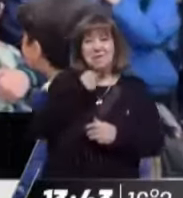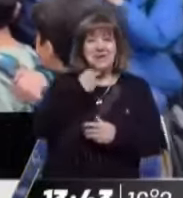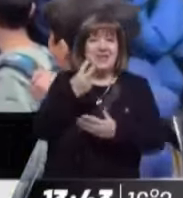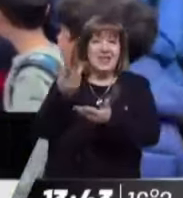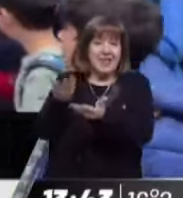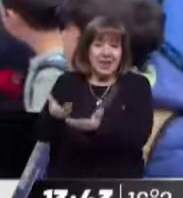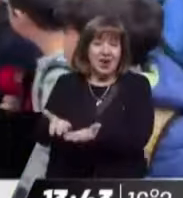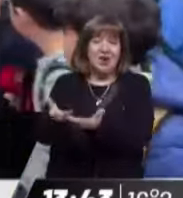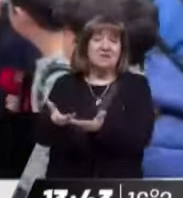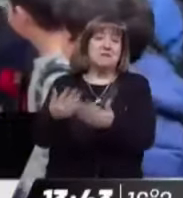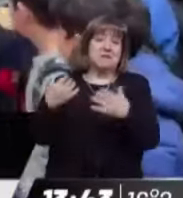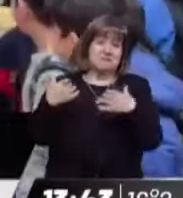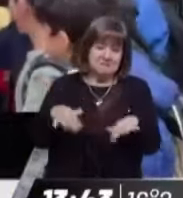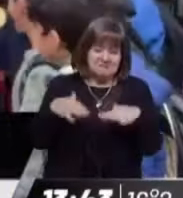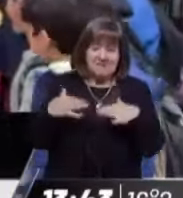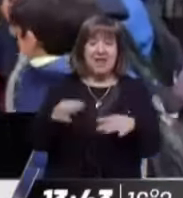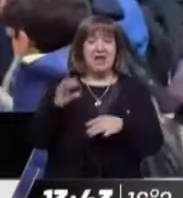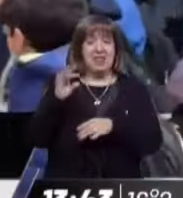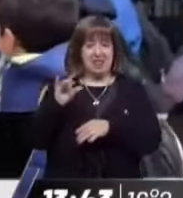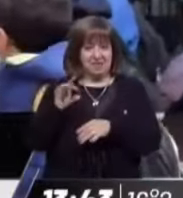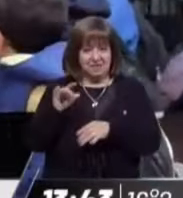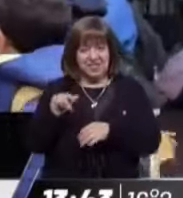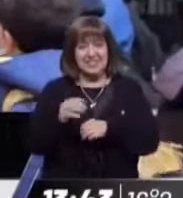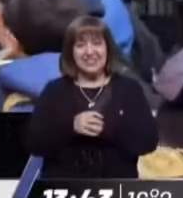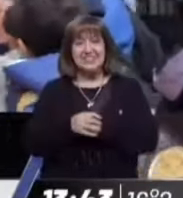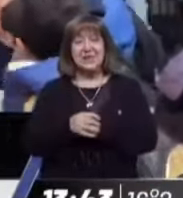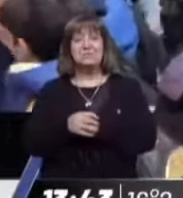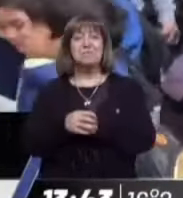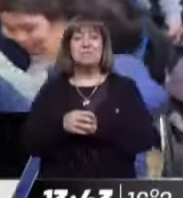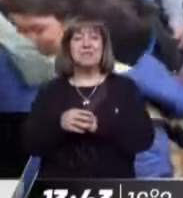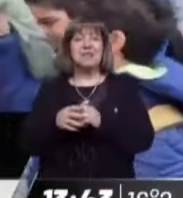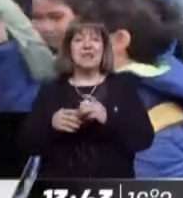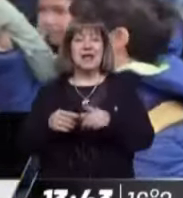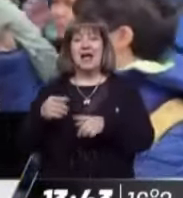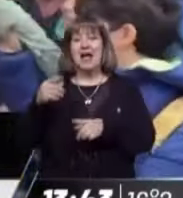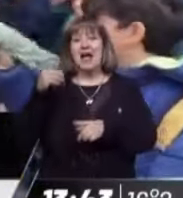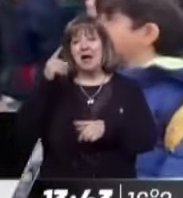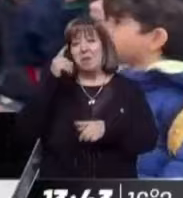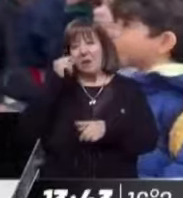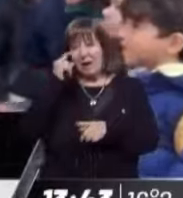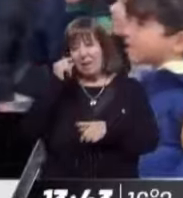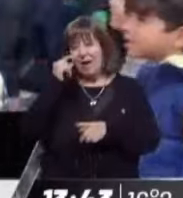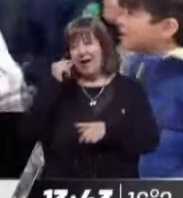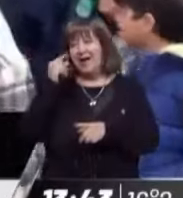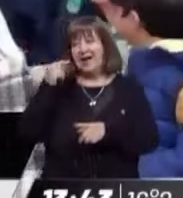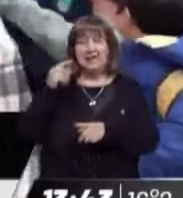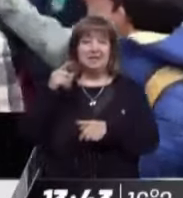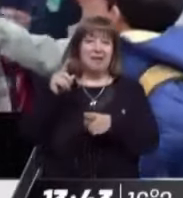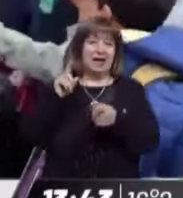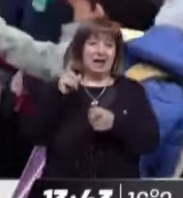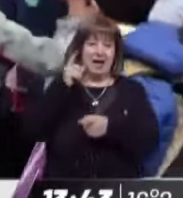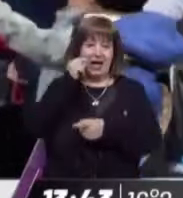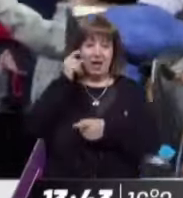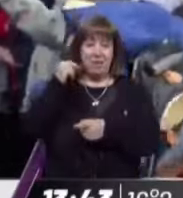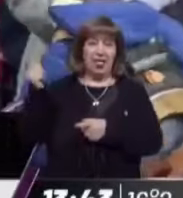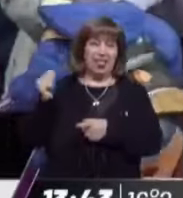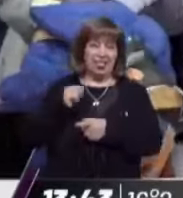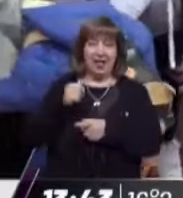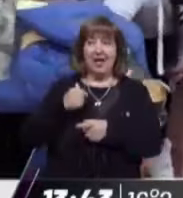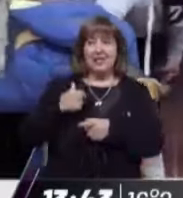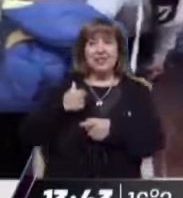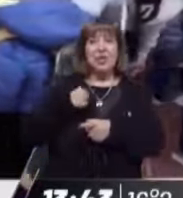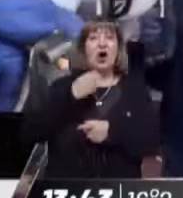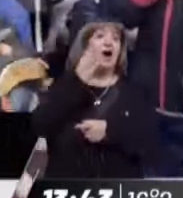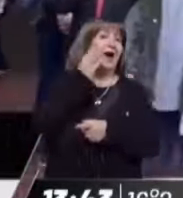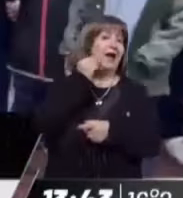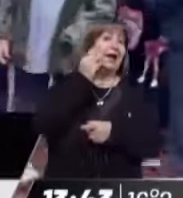costó, pero bueno, se pudo. Me dice el papá, no, todo es de la madre que lo siente estudiar todos los Menos días. Menos inglés. Inglés es el padre. Sí,